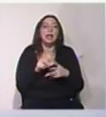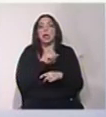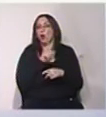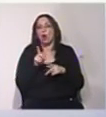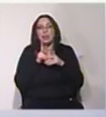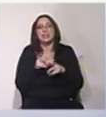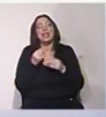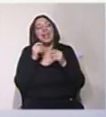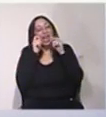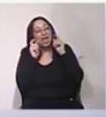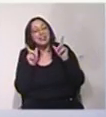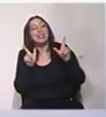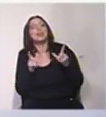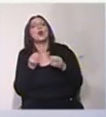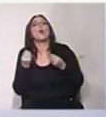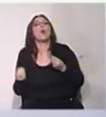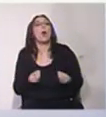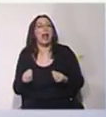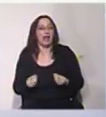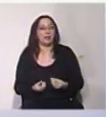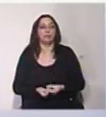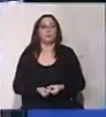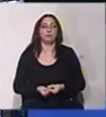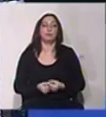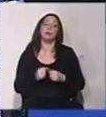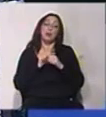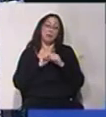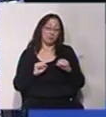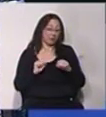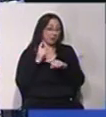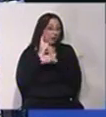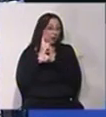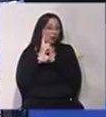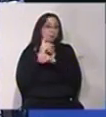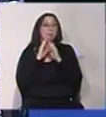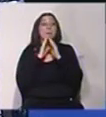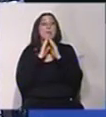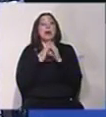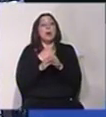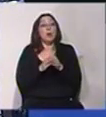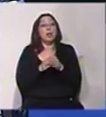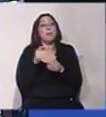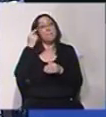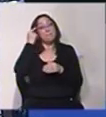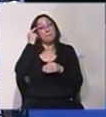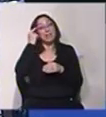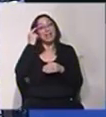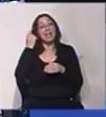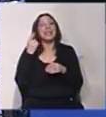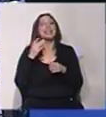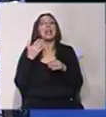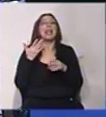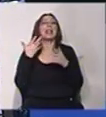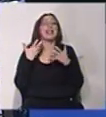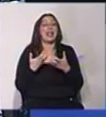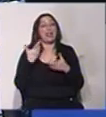prestar atención? Entonces te preguntamos, bueno, eso básicamente. Le podemos primero preguntar si realmente está pensando en sacarse la vida, en